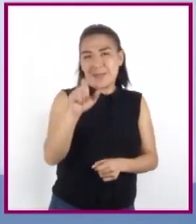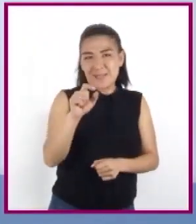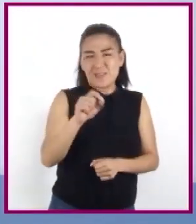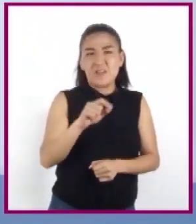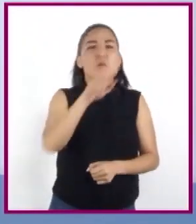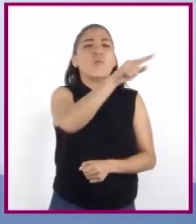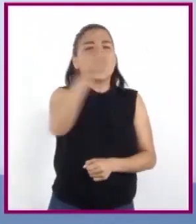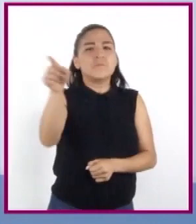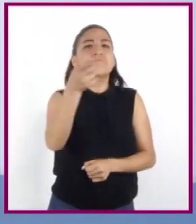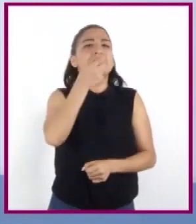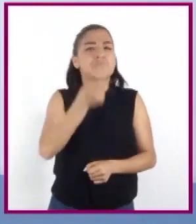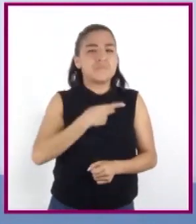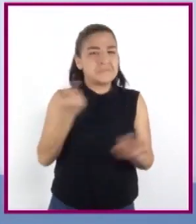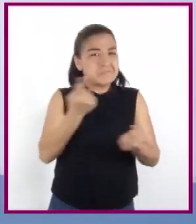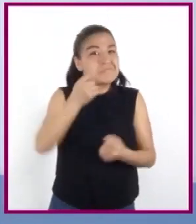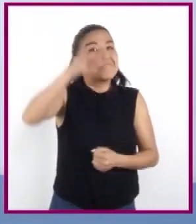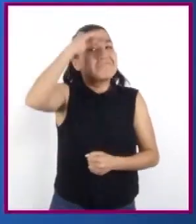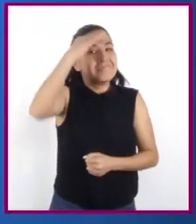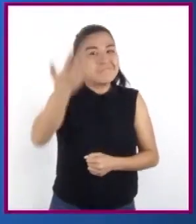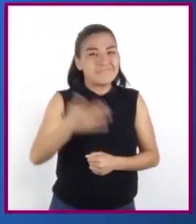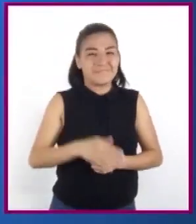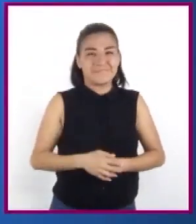díganme ustedes, ¿qué piensan?